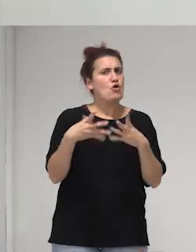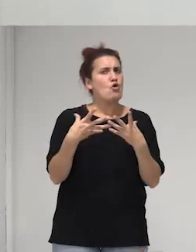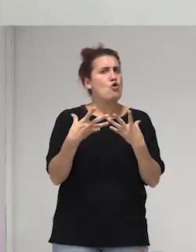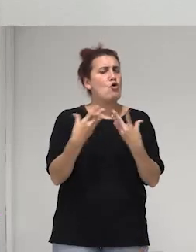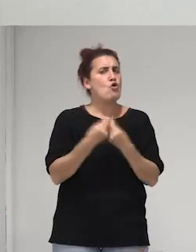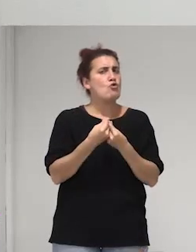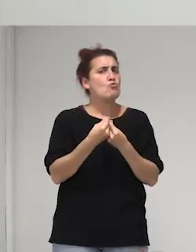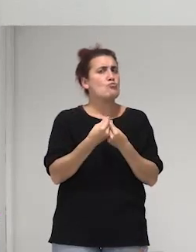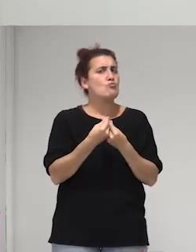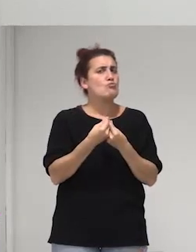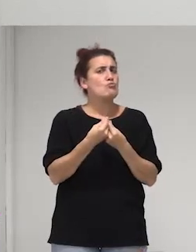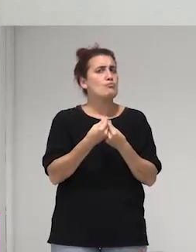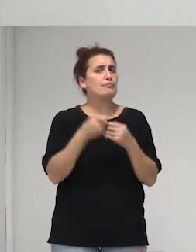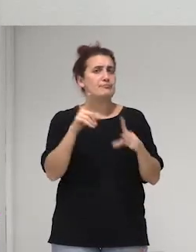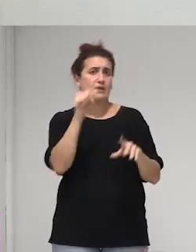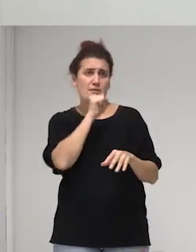de